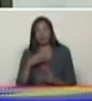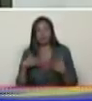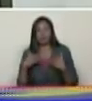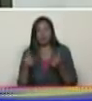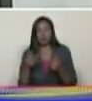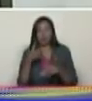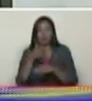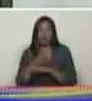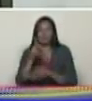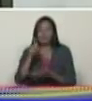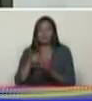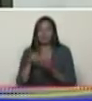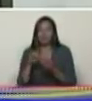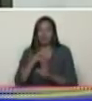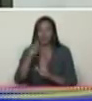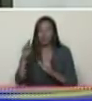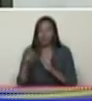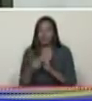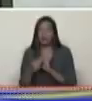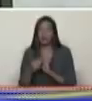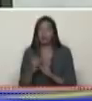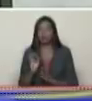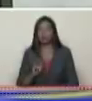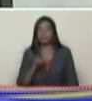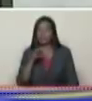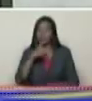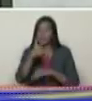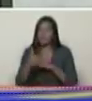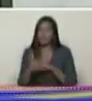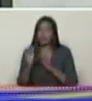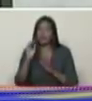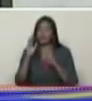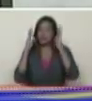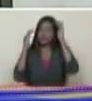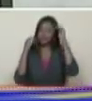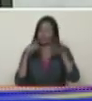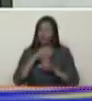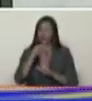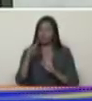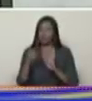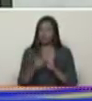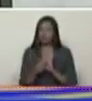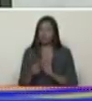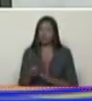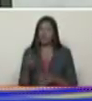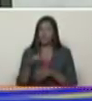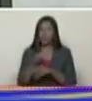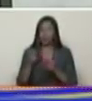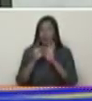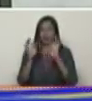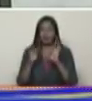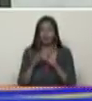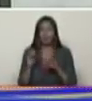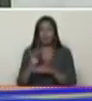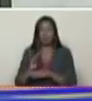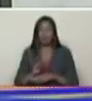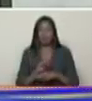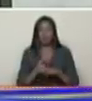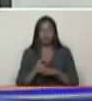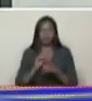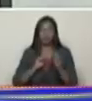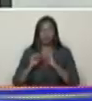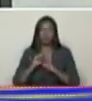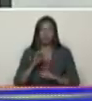están participando integralmente. Es un plan de atención integral, presidente, que busca qué, busca proteger, busca que el modelo